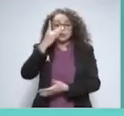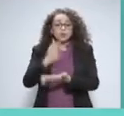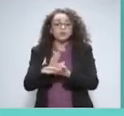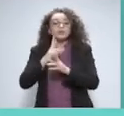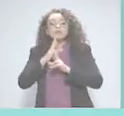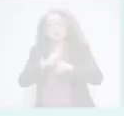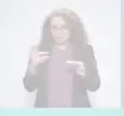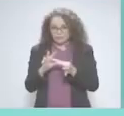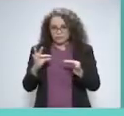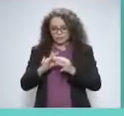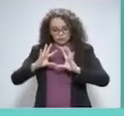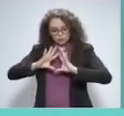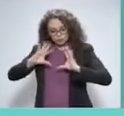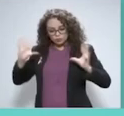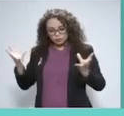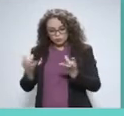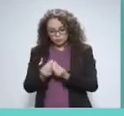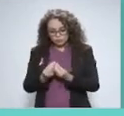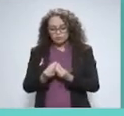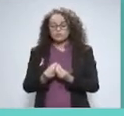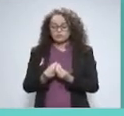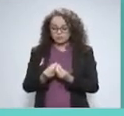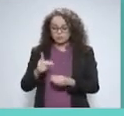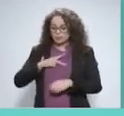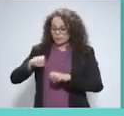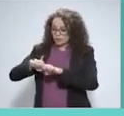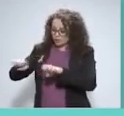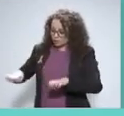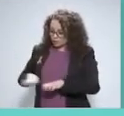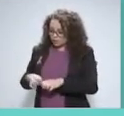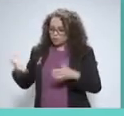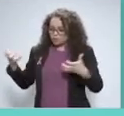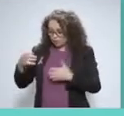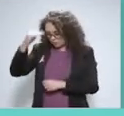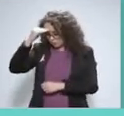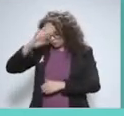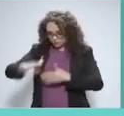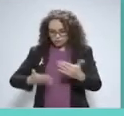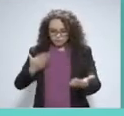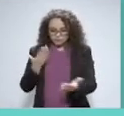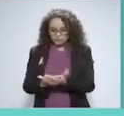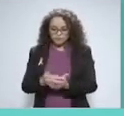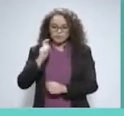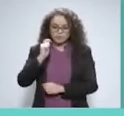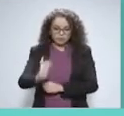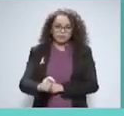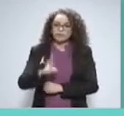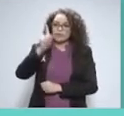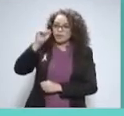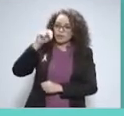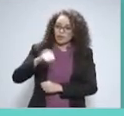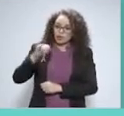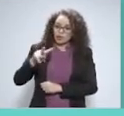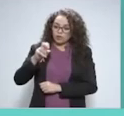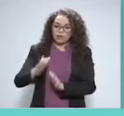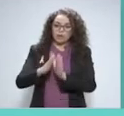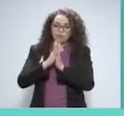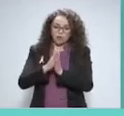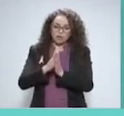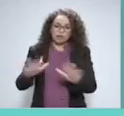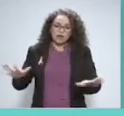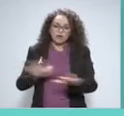ya entregado. Desde mi ponencia, proponemos modificar la respuesta que ha dado el Instituto Mexicano